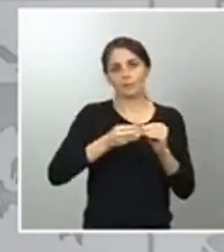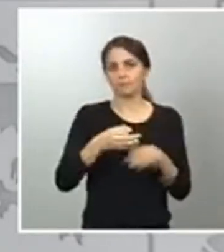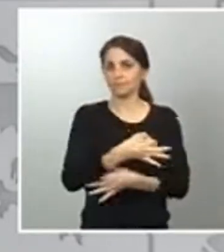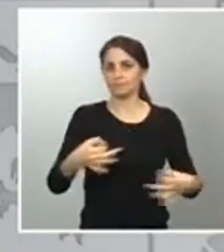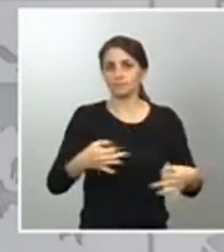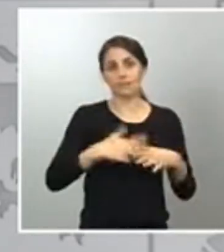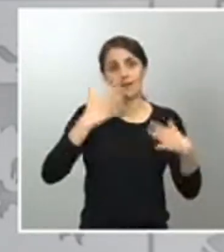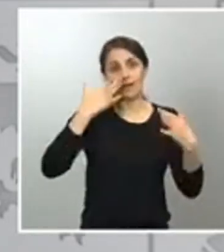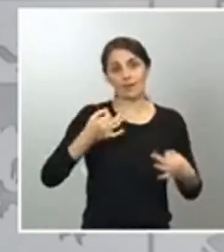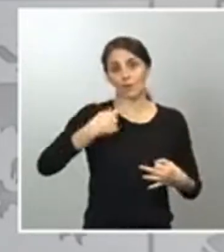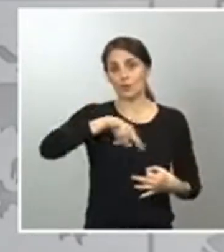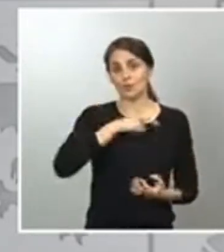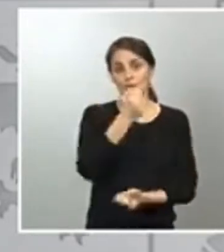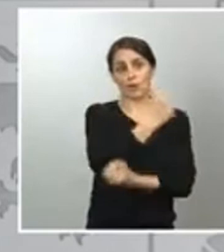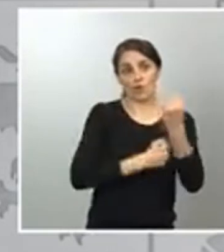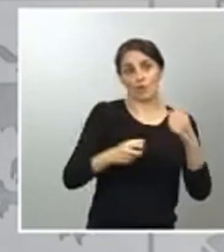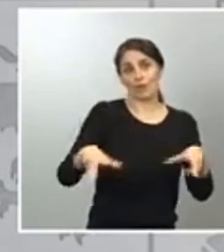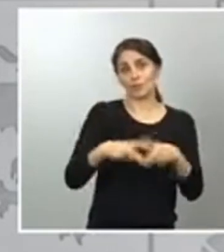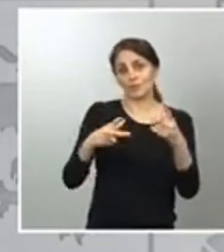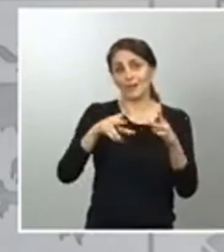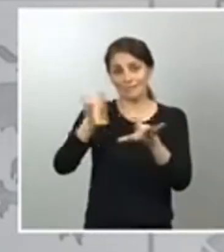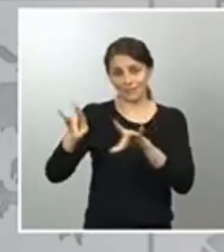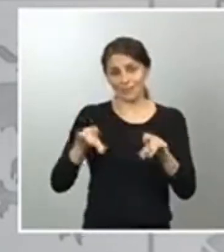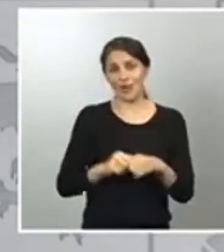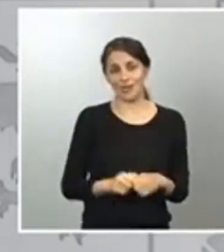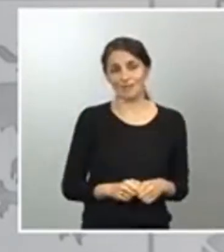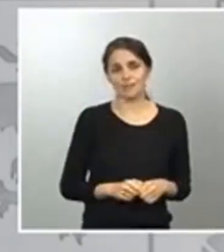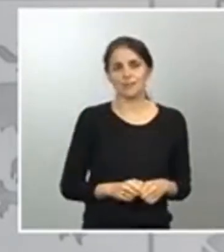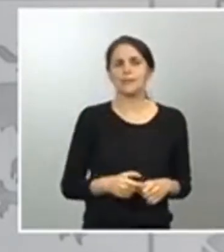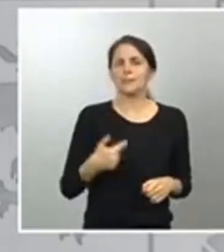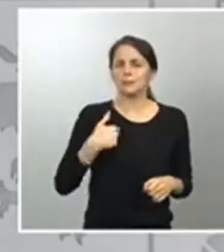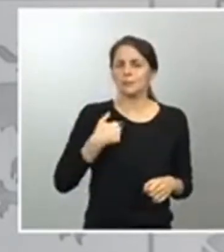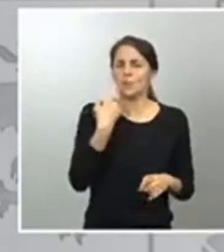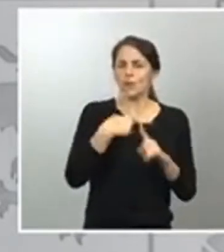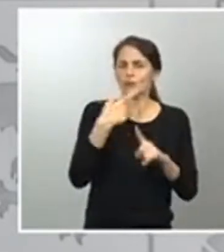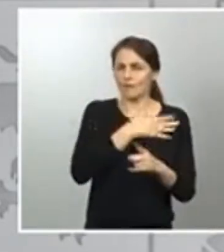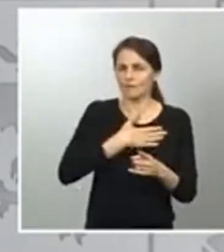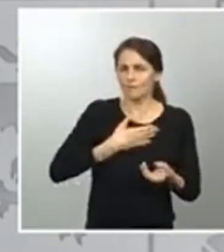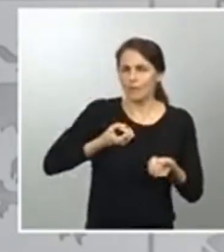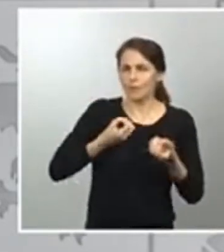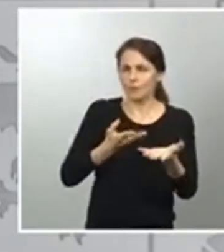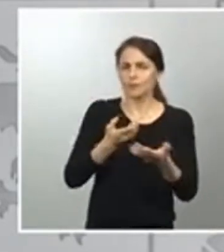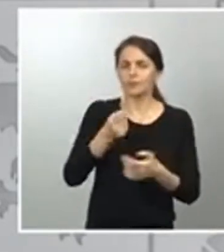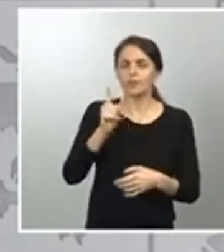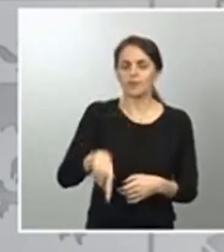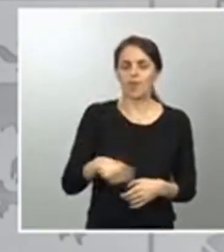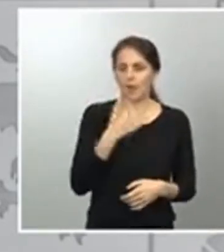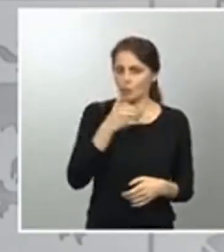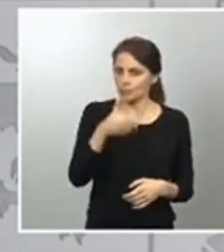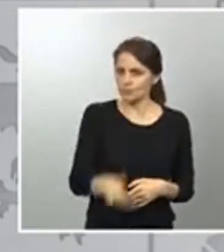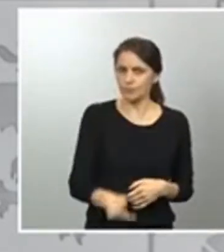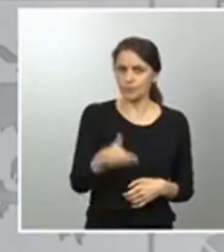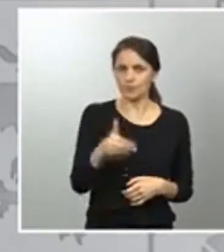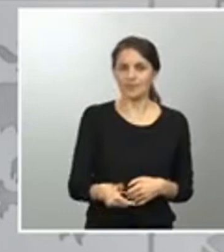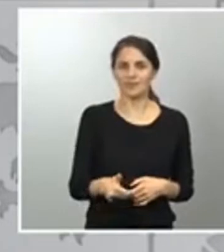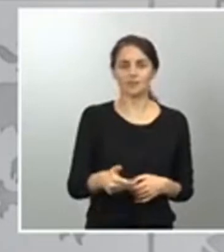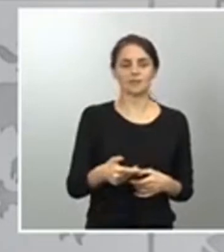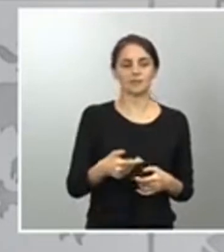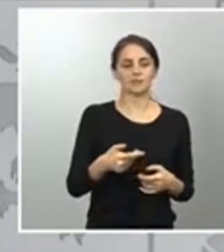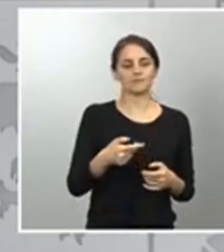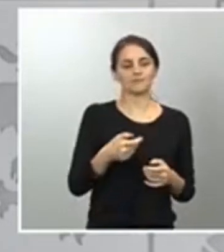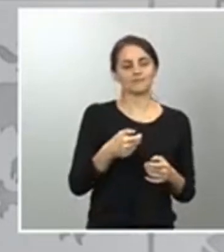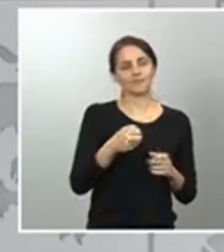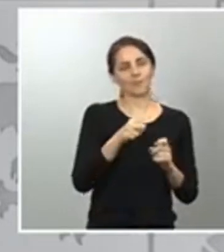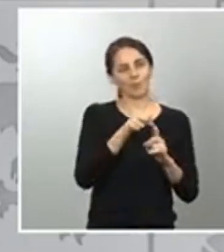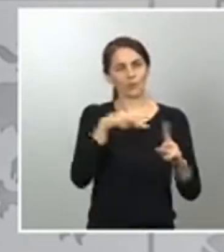institucional. Y permítame además que le diga una cosa, Marisol, que me parece fundamental. Desde el punto de vista de la motivación, del compromiso, lo he